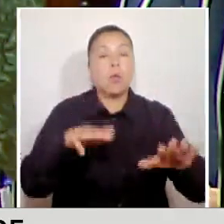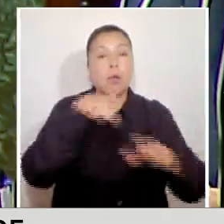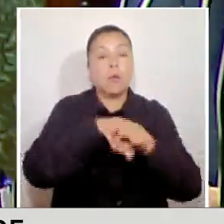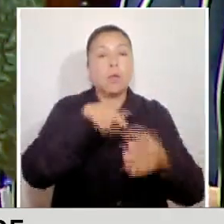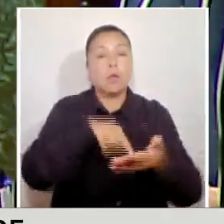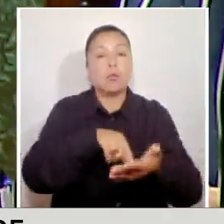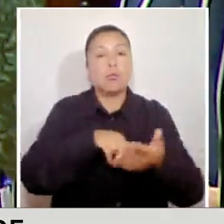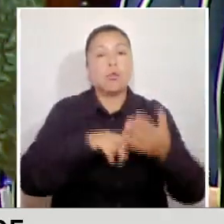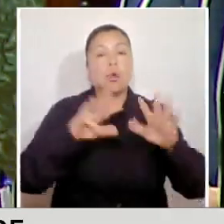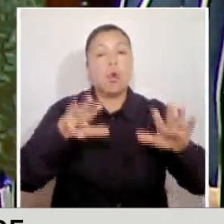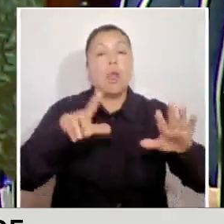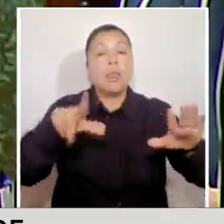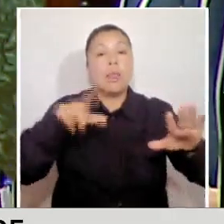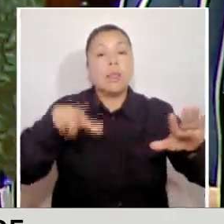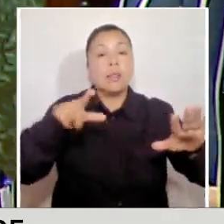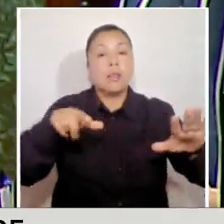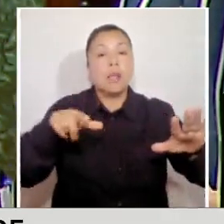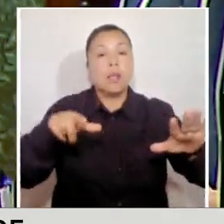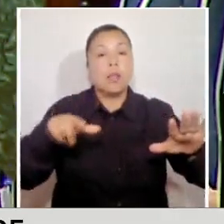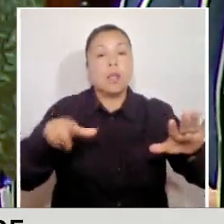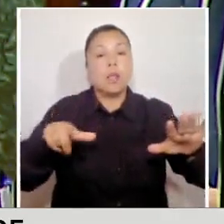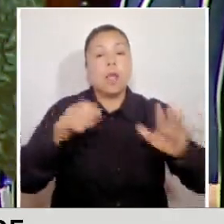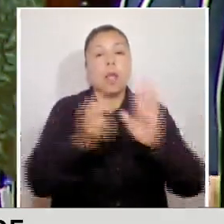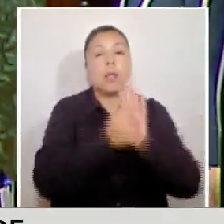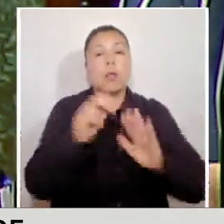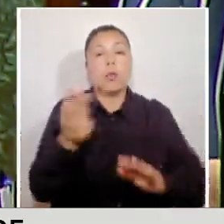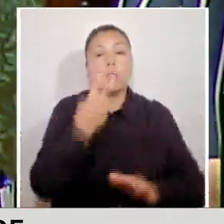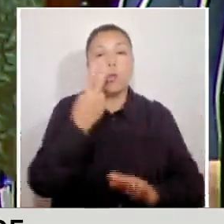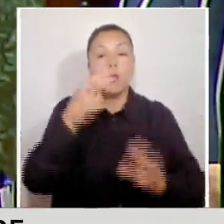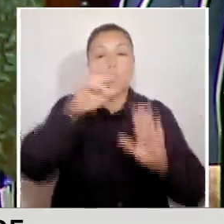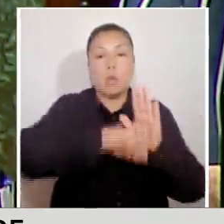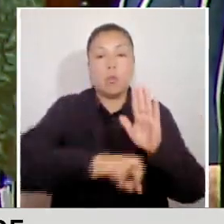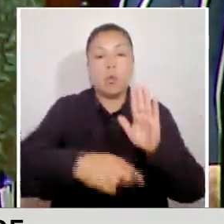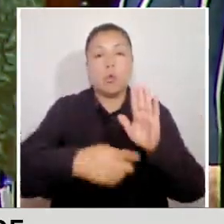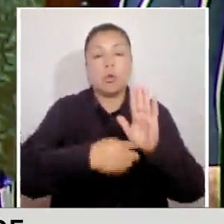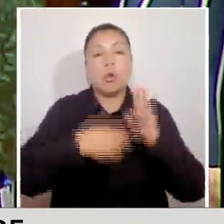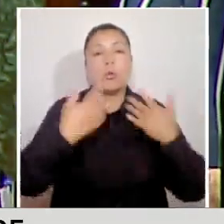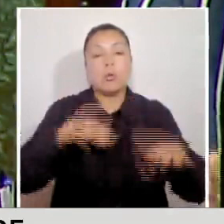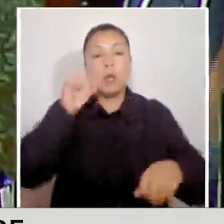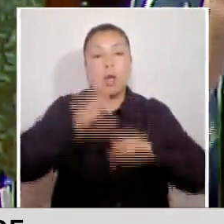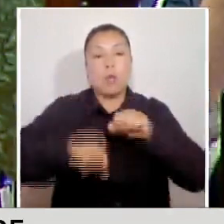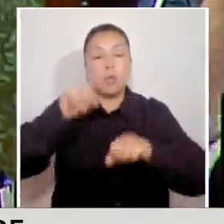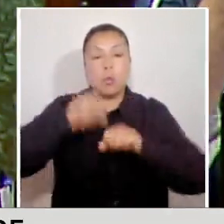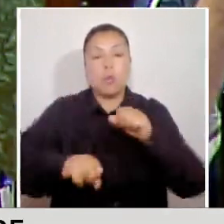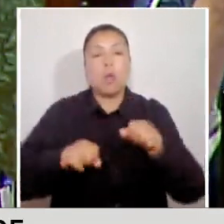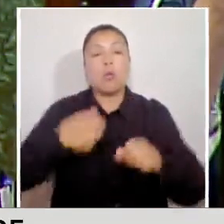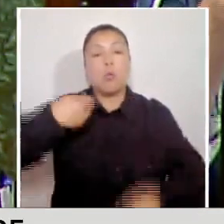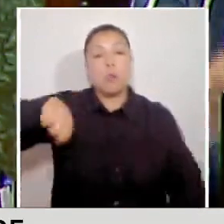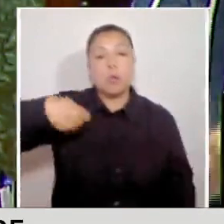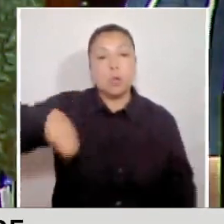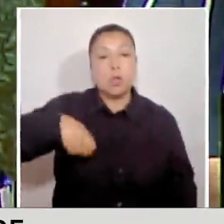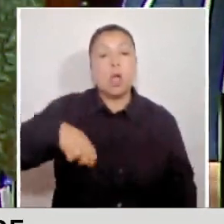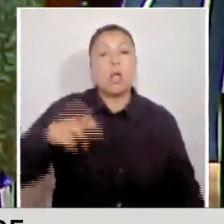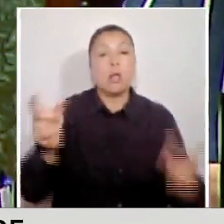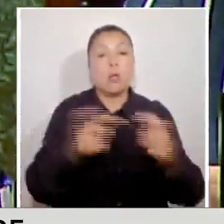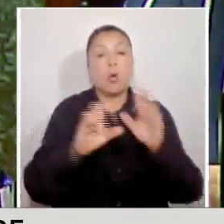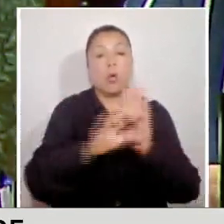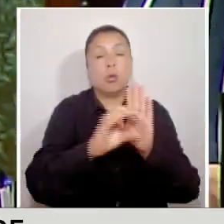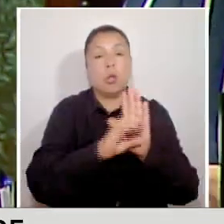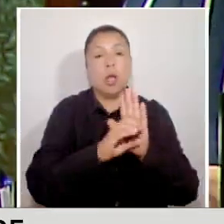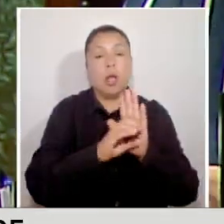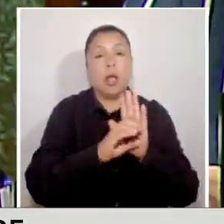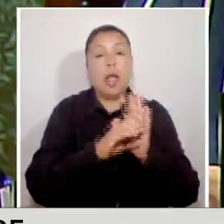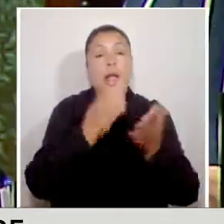numeral 17 del artículo segundo del proyecto en los términos aprobados por el senado que la comisión de Constitución propone